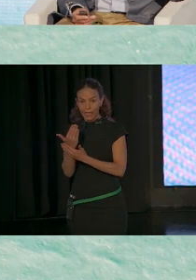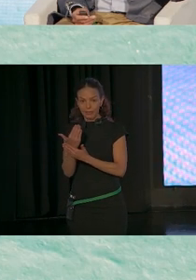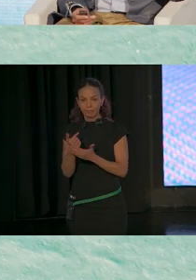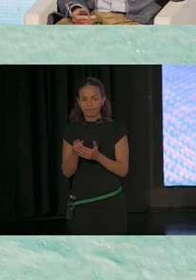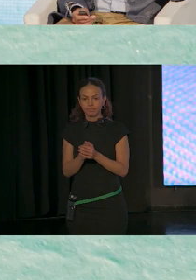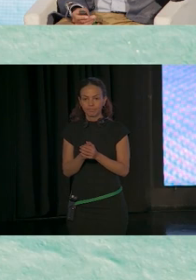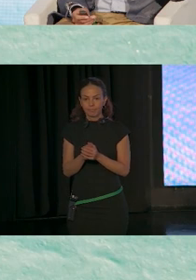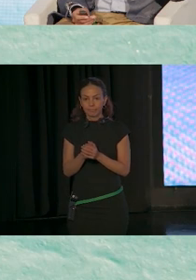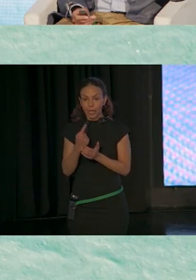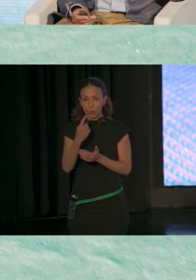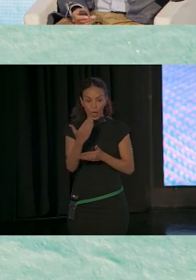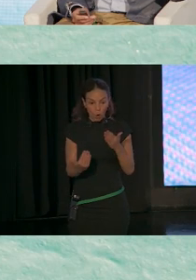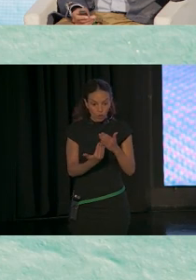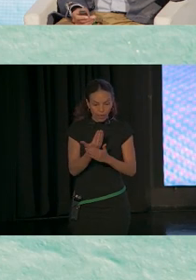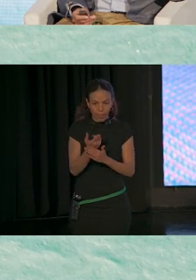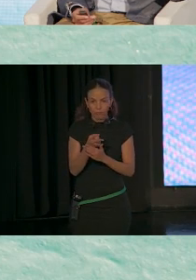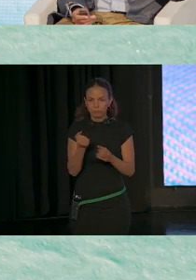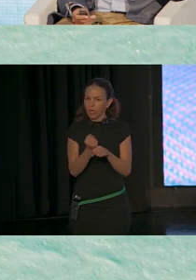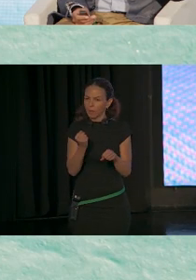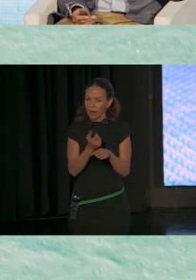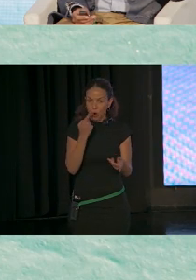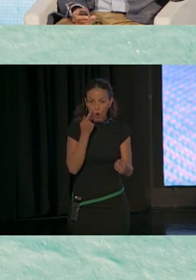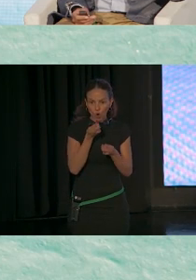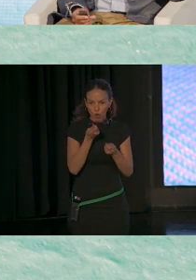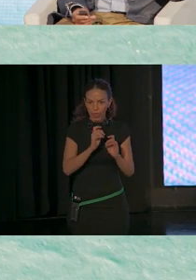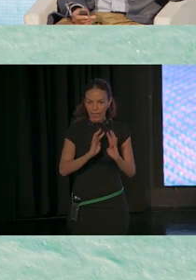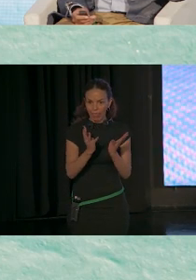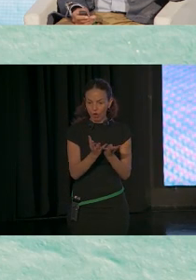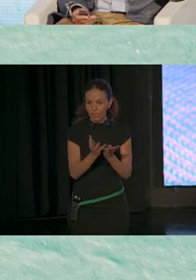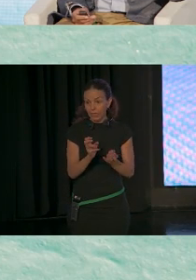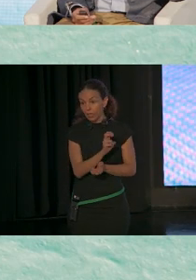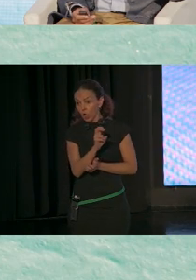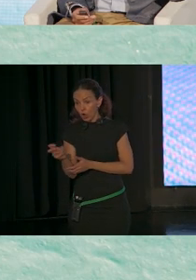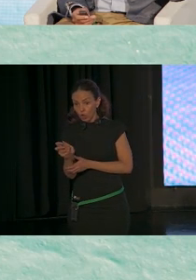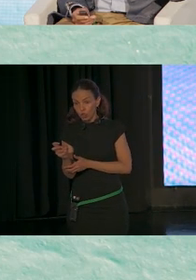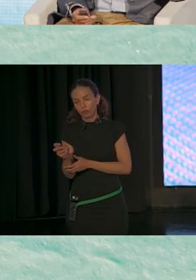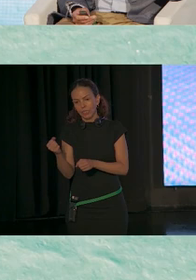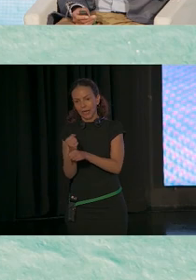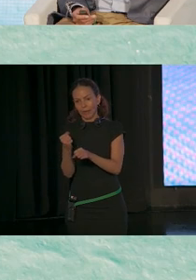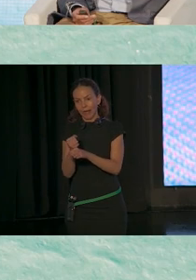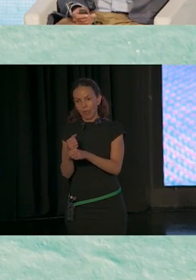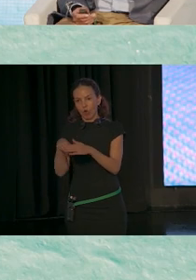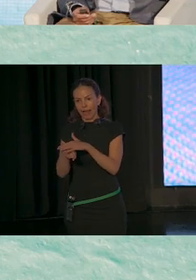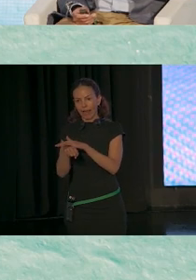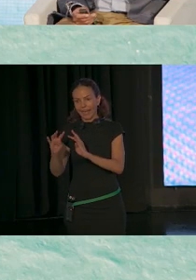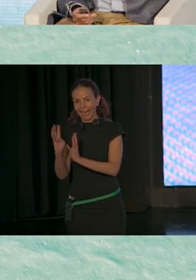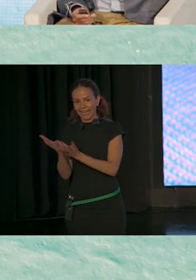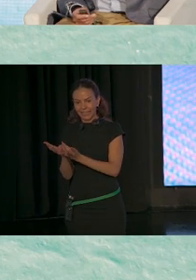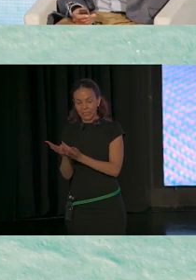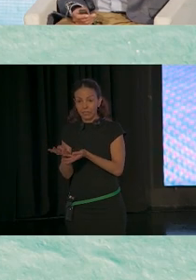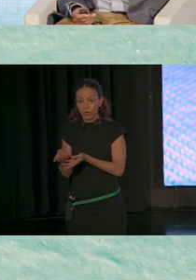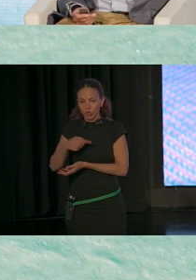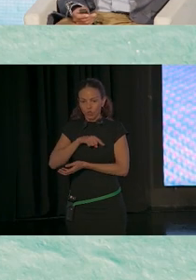donde en una de ellas trabajamos con coordinadoras y en otras trabajamos con gerentes. E intentamos utilizar pues